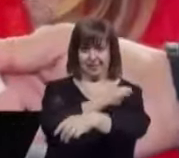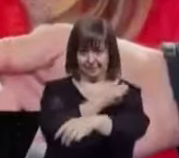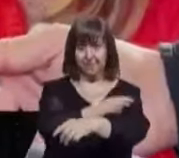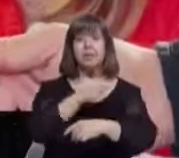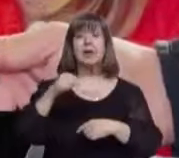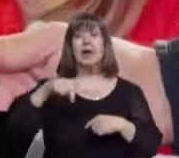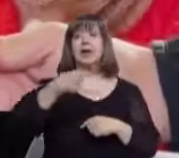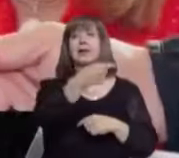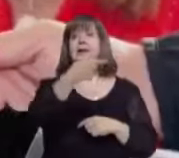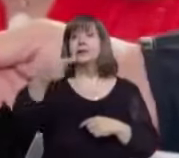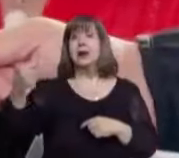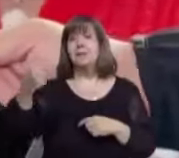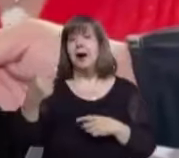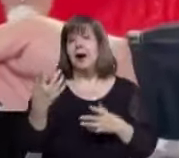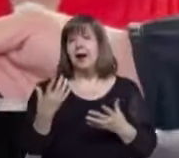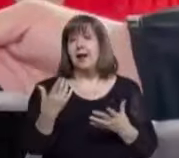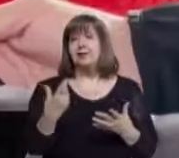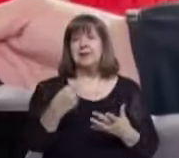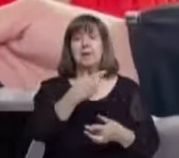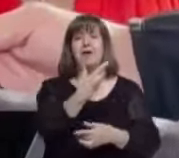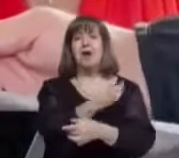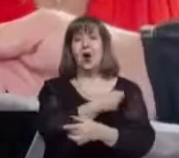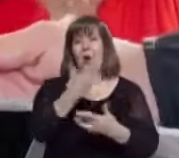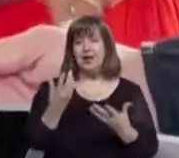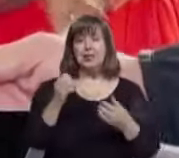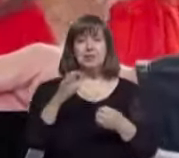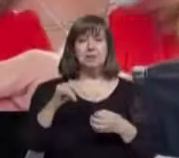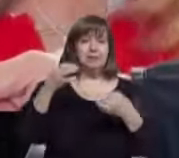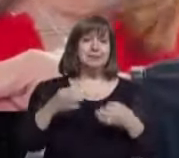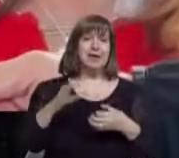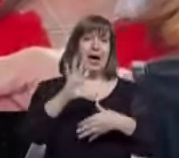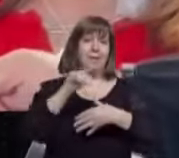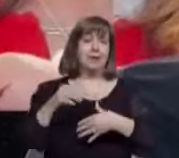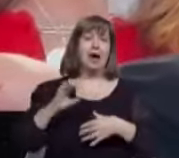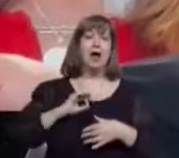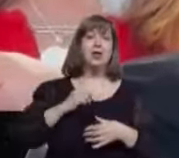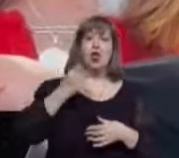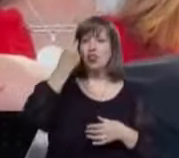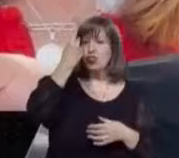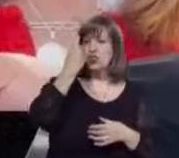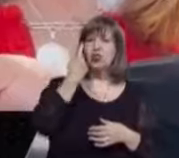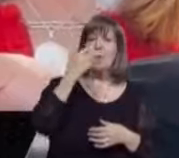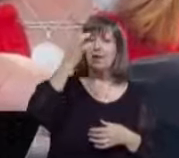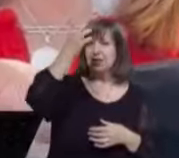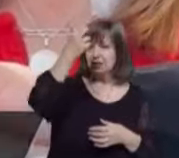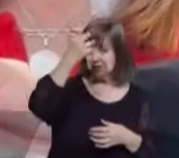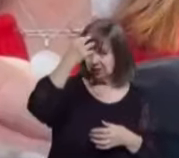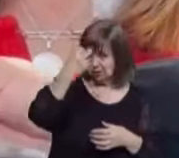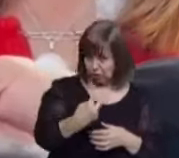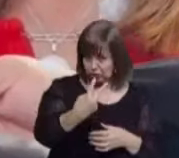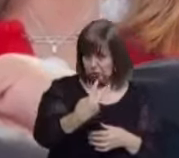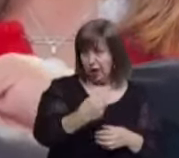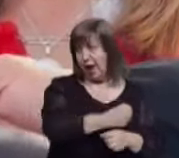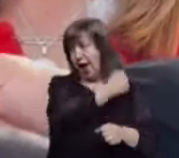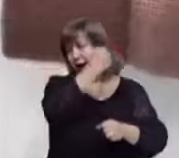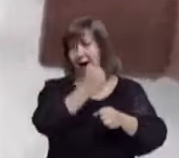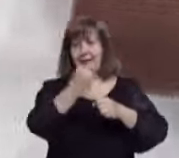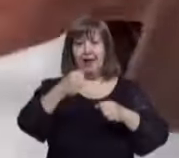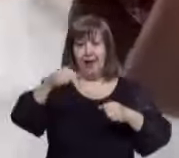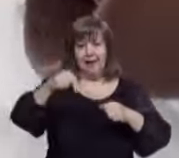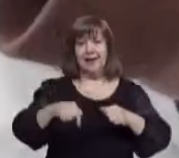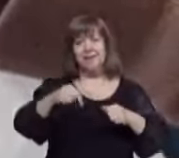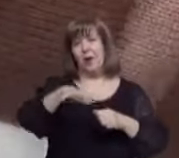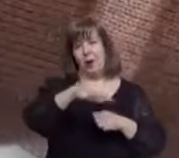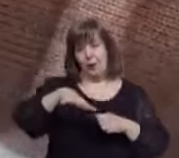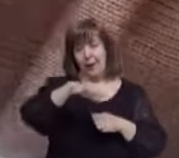semana es la semana de la vacunación de las Américas. Venimos celebrando esta semana desde el 2002, que se creó aquí en la región de las Américas, y unos años